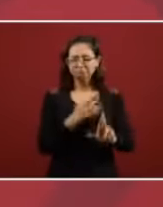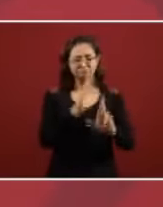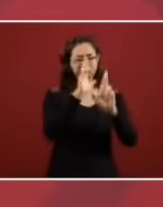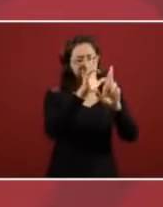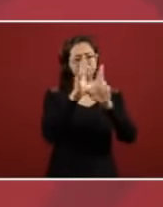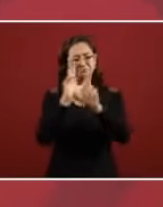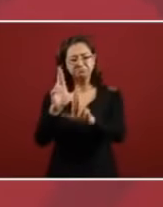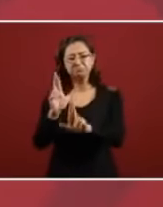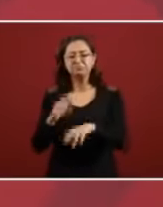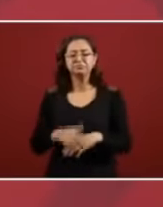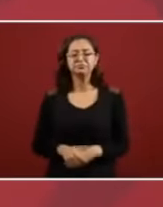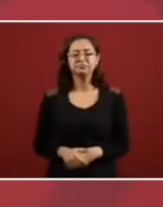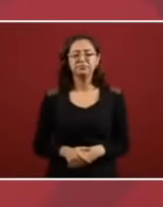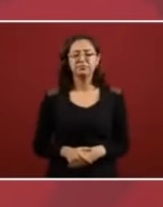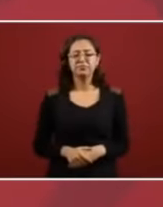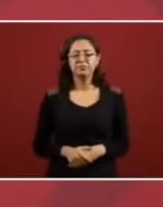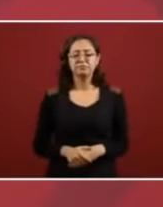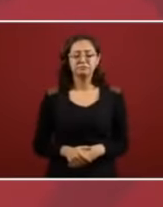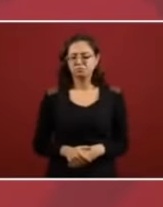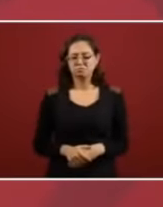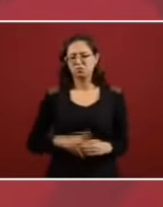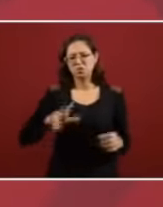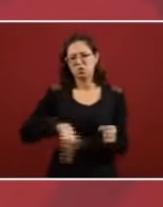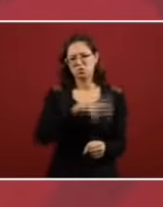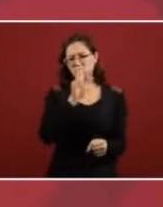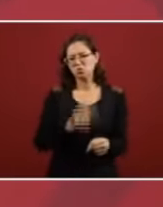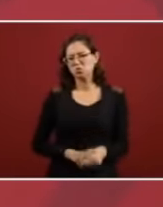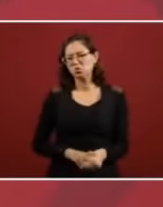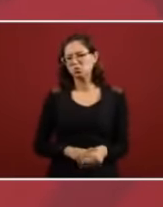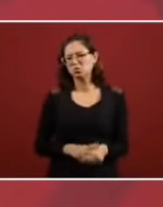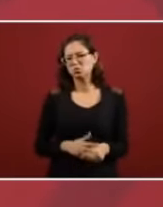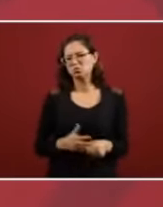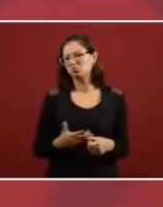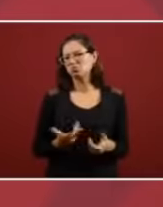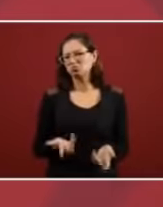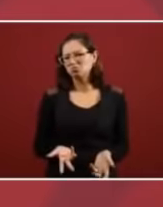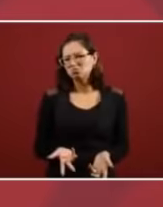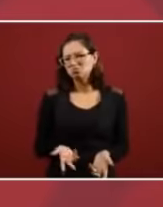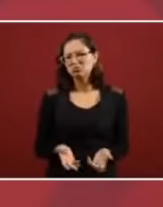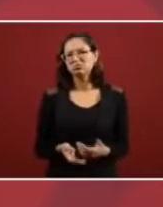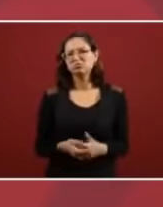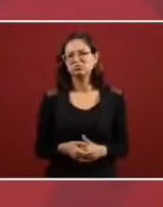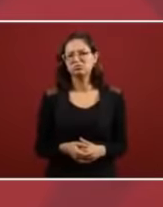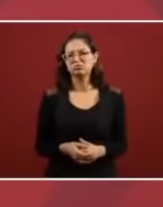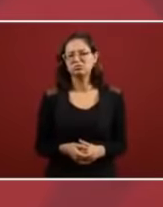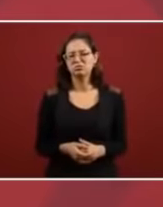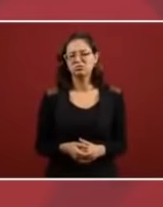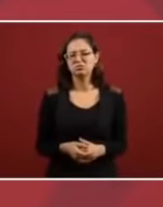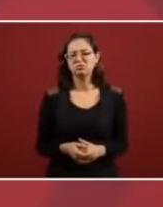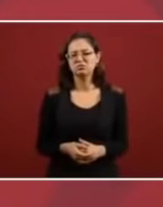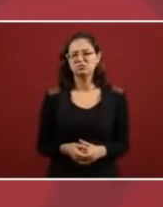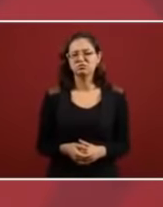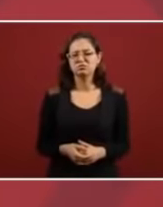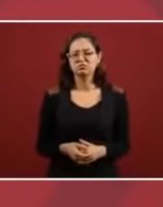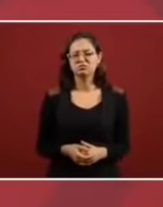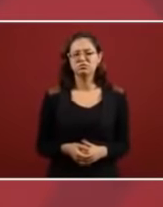es natural el que se defienda